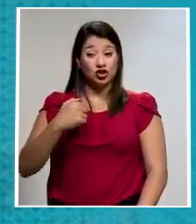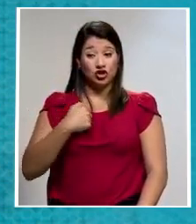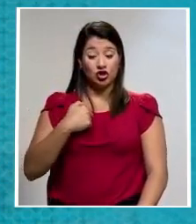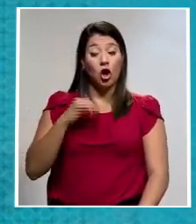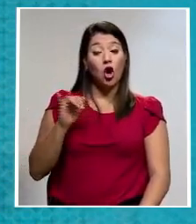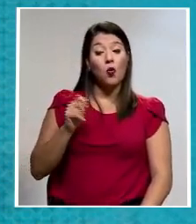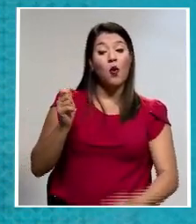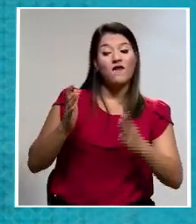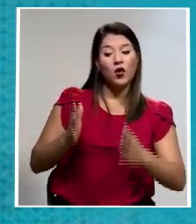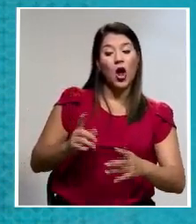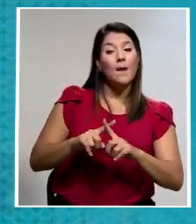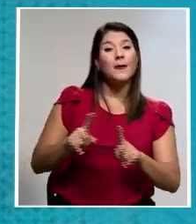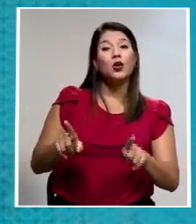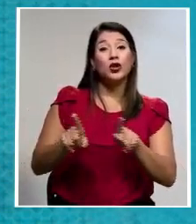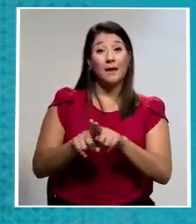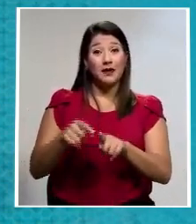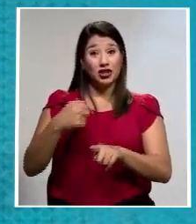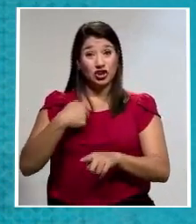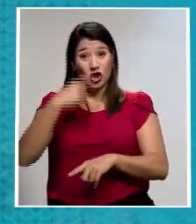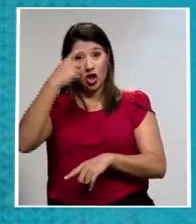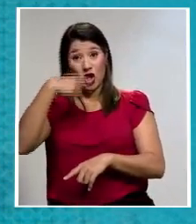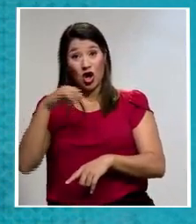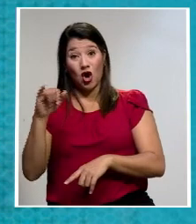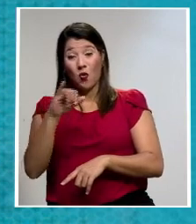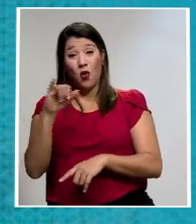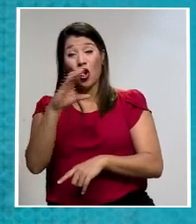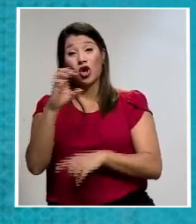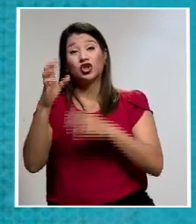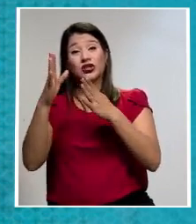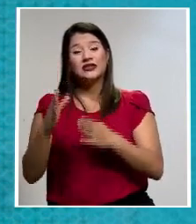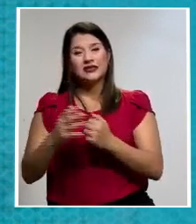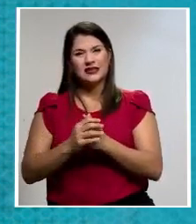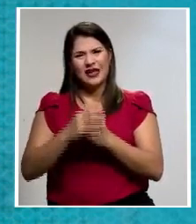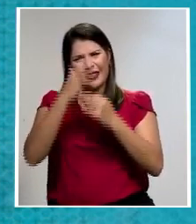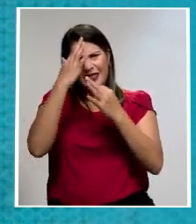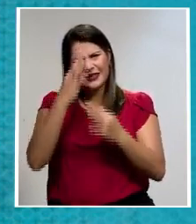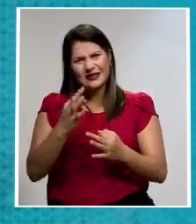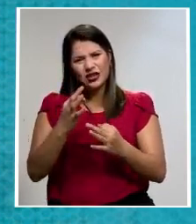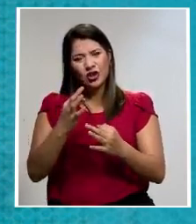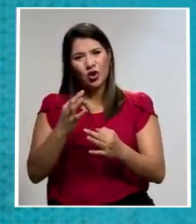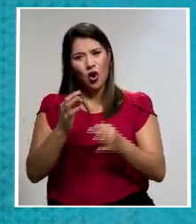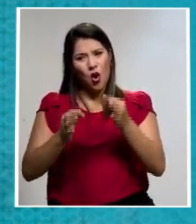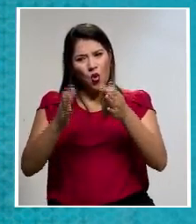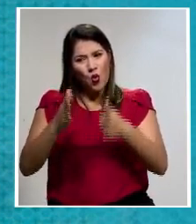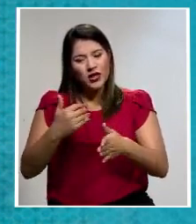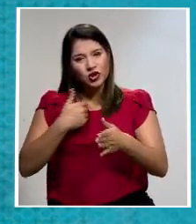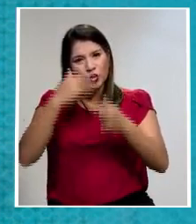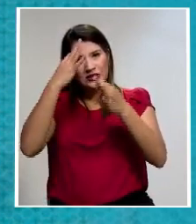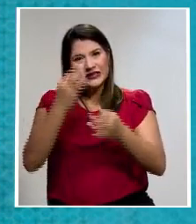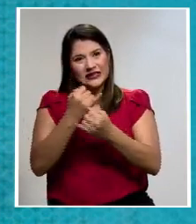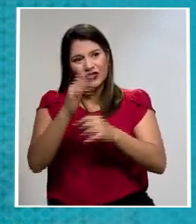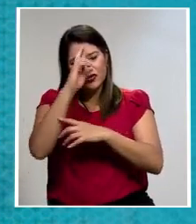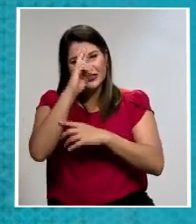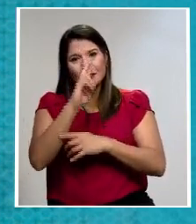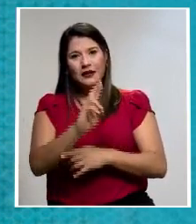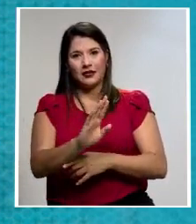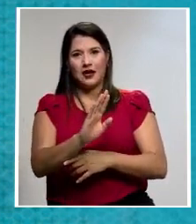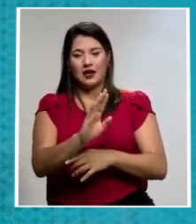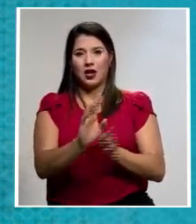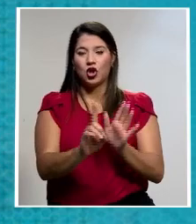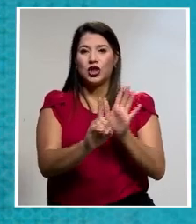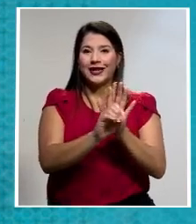costarricense, de que se haya tomado una decisión sin respetar las garantías más elementales que tiene todo ciudadano costarricense,